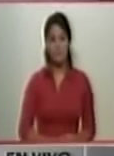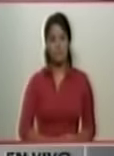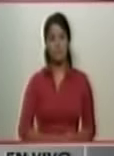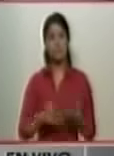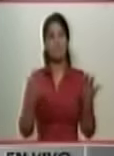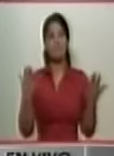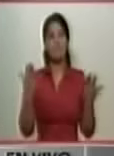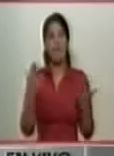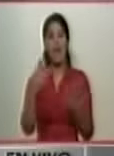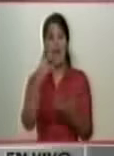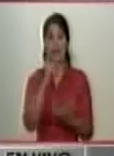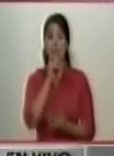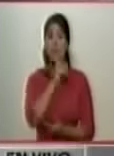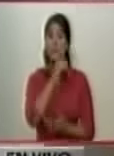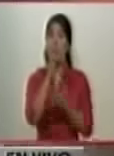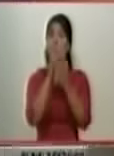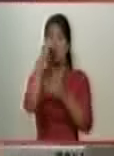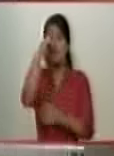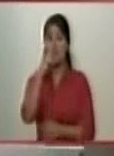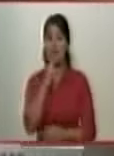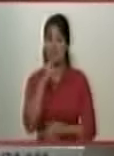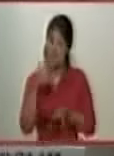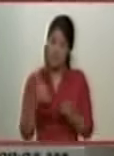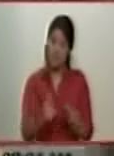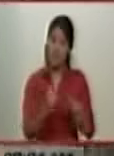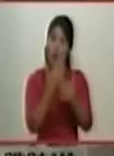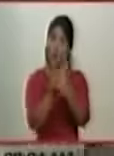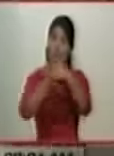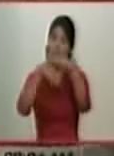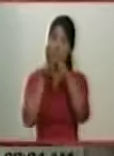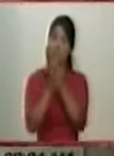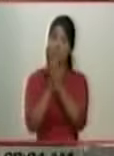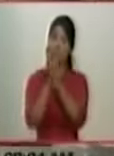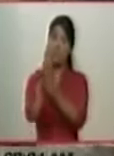En el nombre del Padre, del Hijo y del Espíritu Santo. Amén.